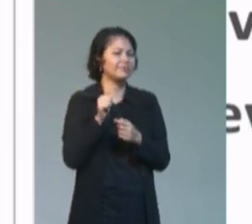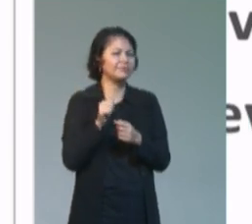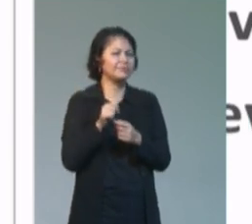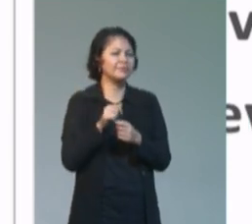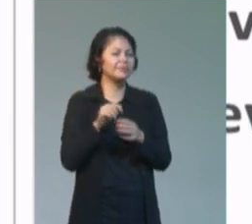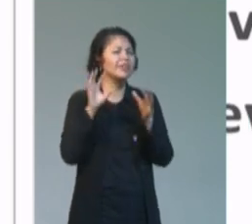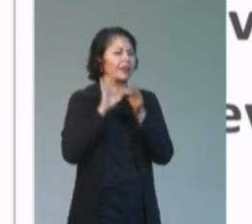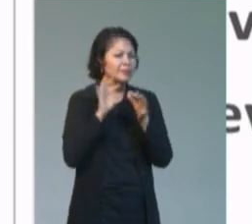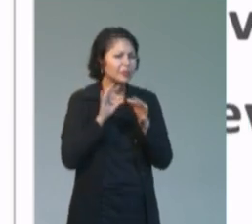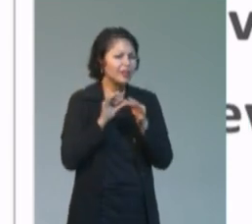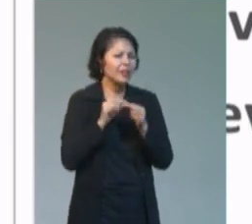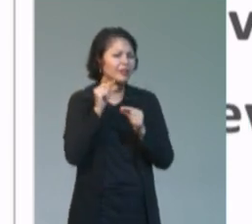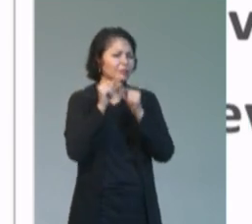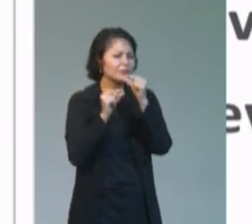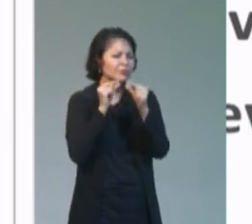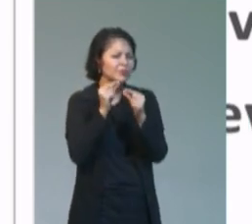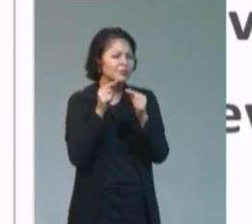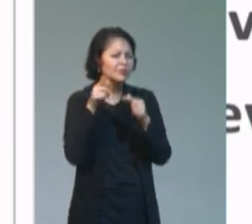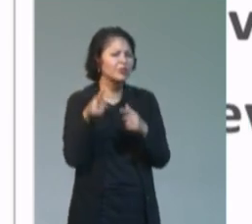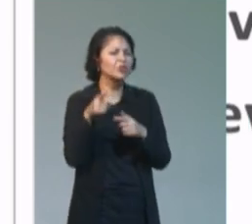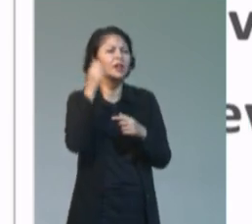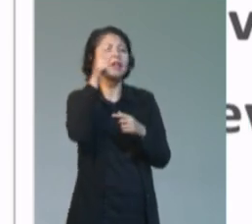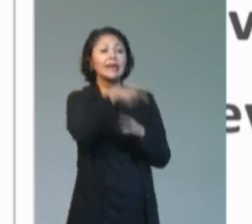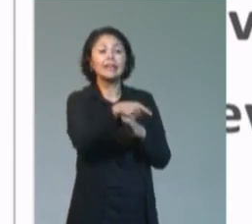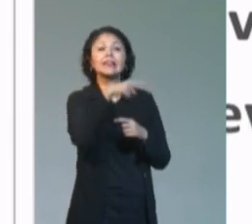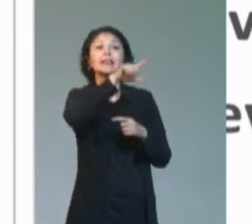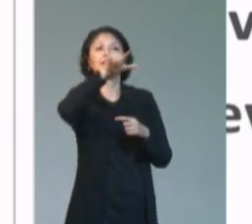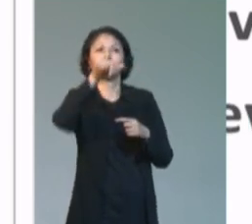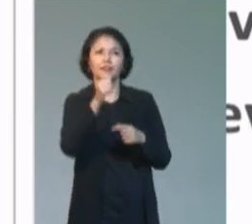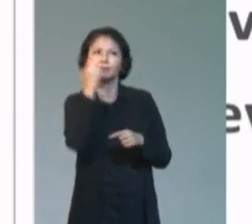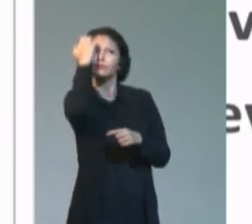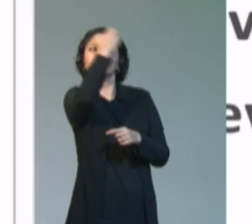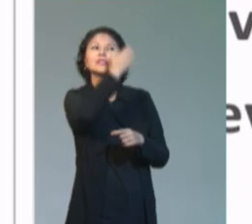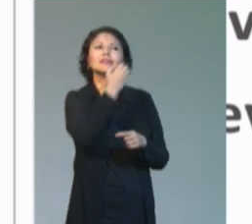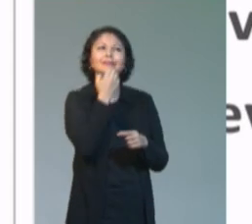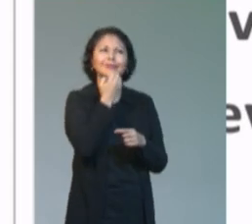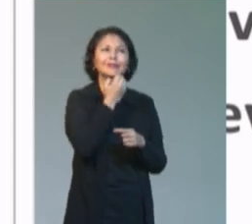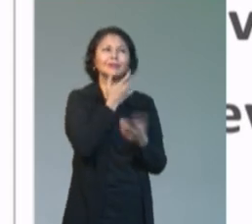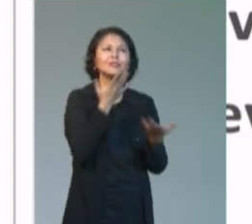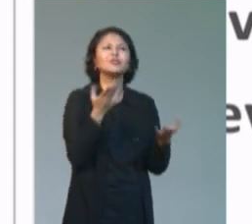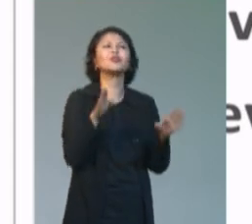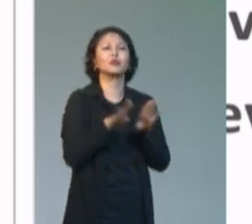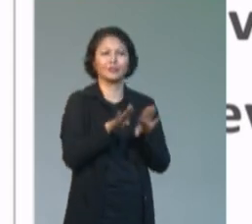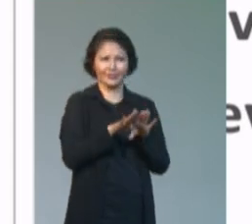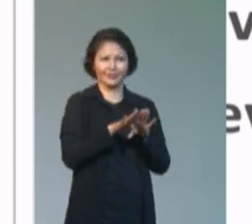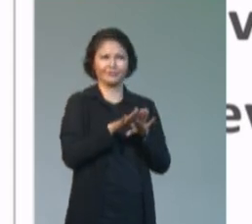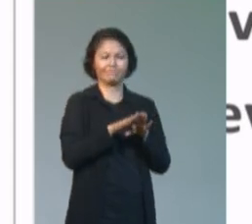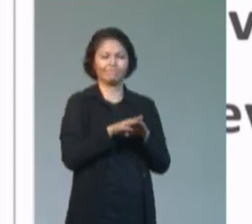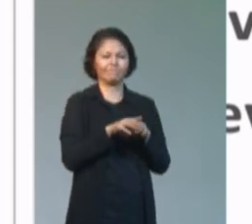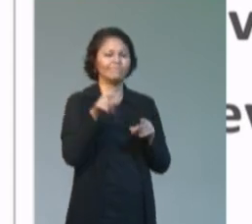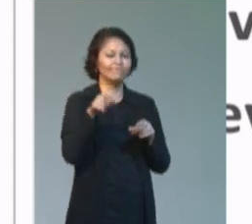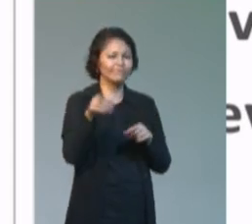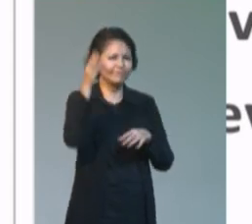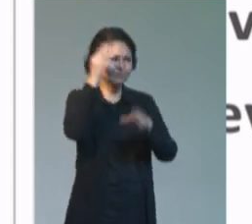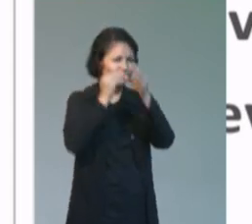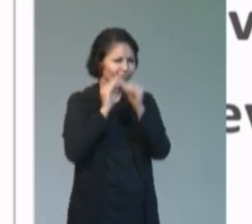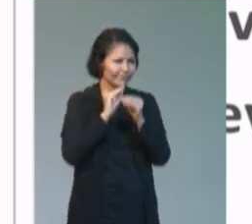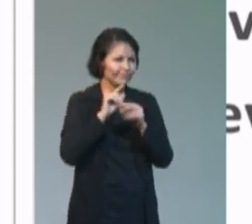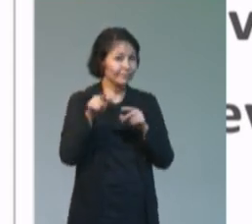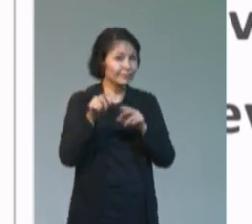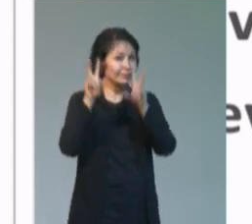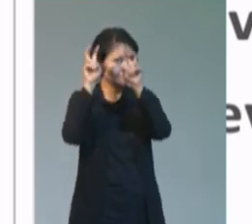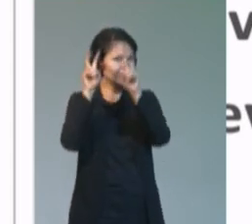autoevaluación es decir que vea que tenga que pueda poner en acción si ha dominado los